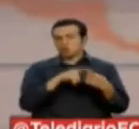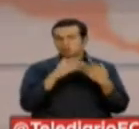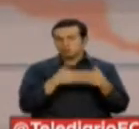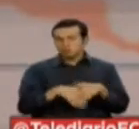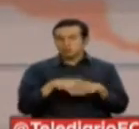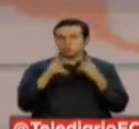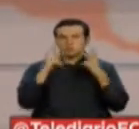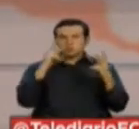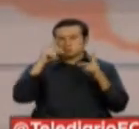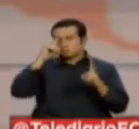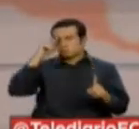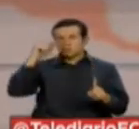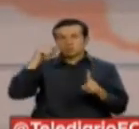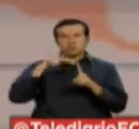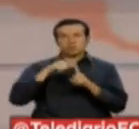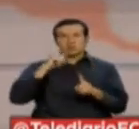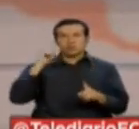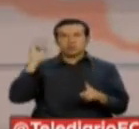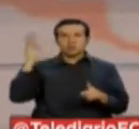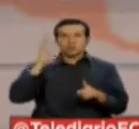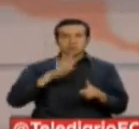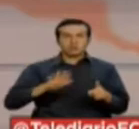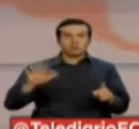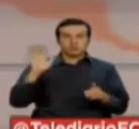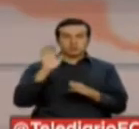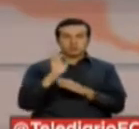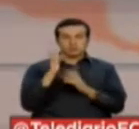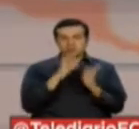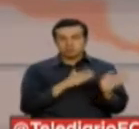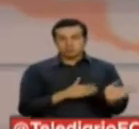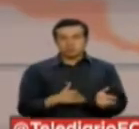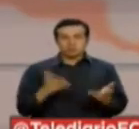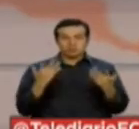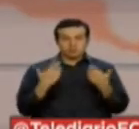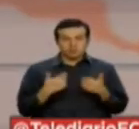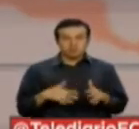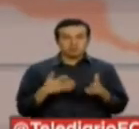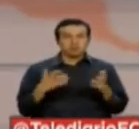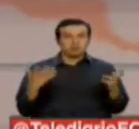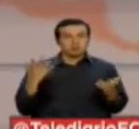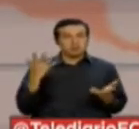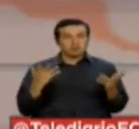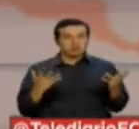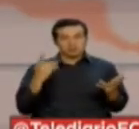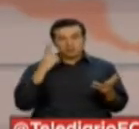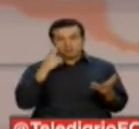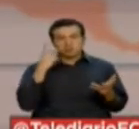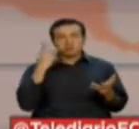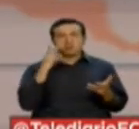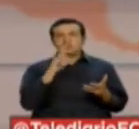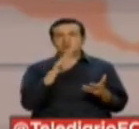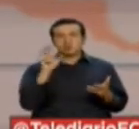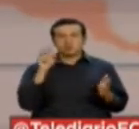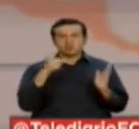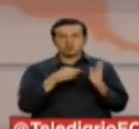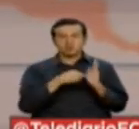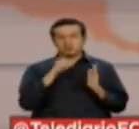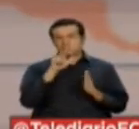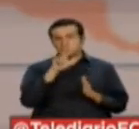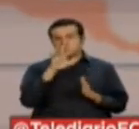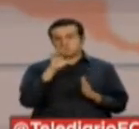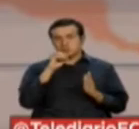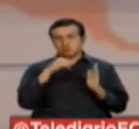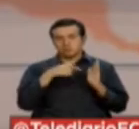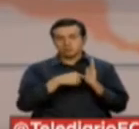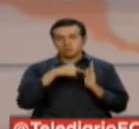las proyecciones que estamos haciendo, hasta cubrir todo el país. De hecho, nosotros seguramente estaremos llegando a los 300.000,